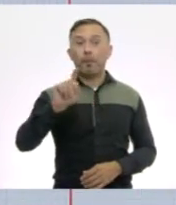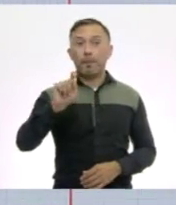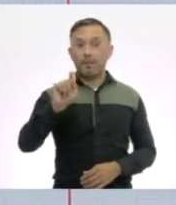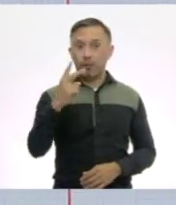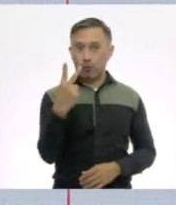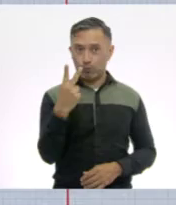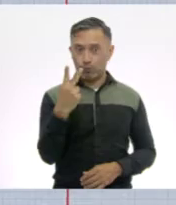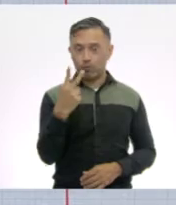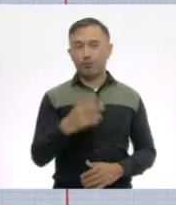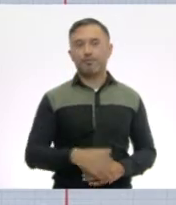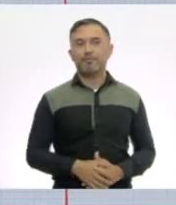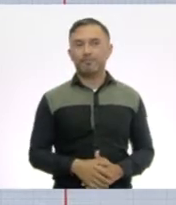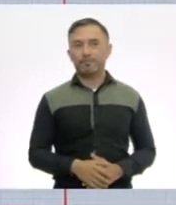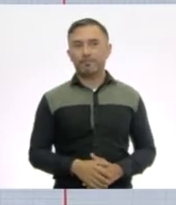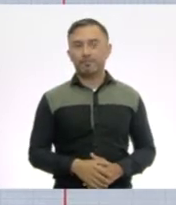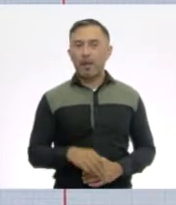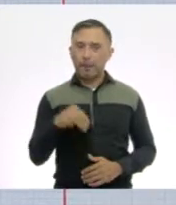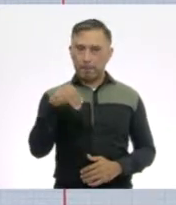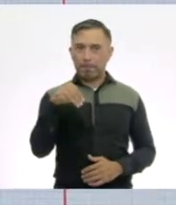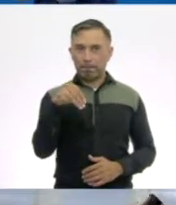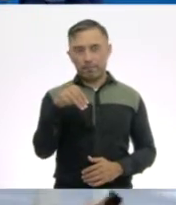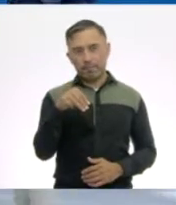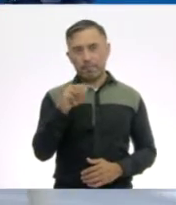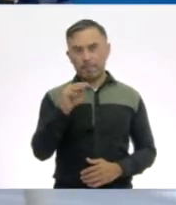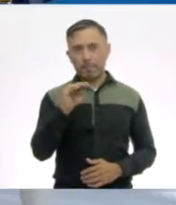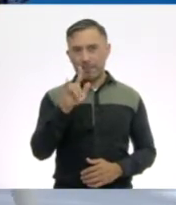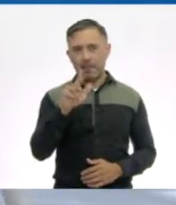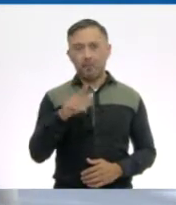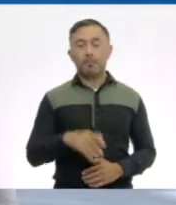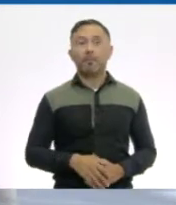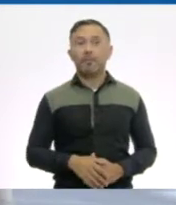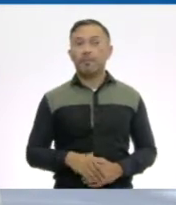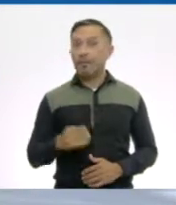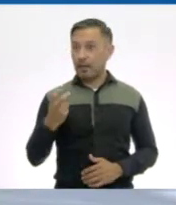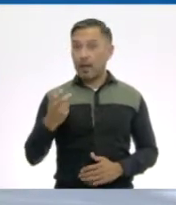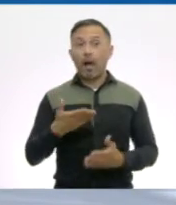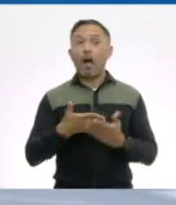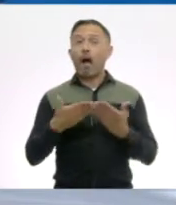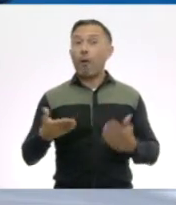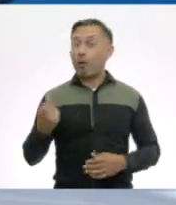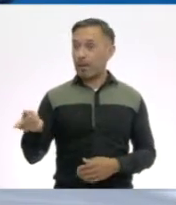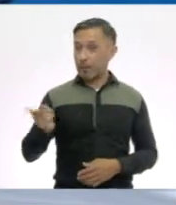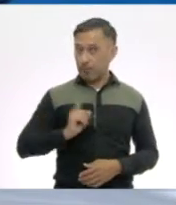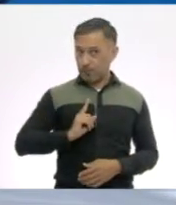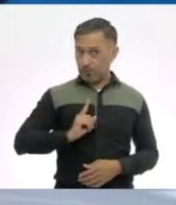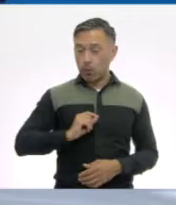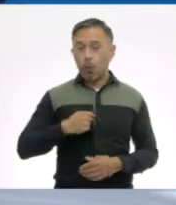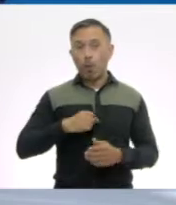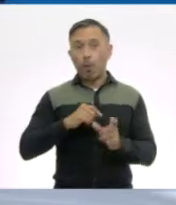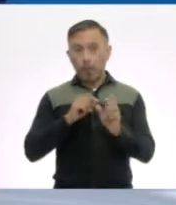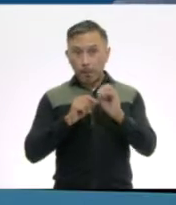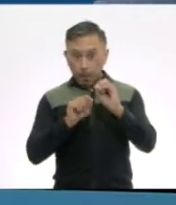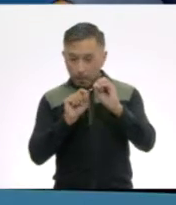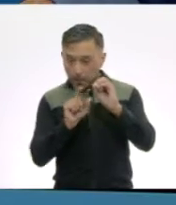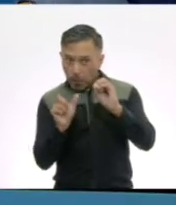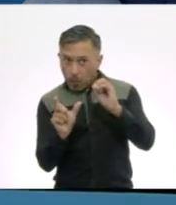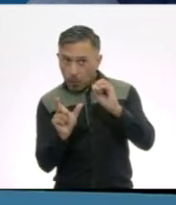422 milésimos. Así es. Y a mí en este momento me toca tirar solo una vez.